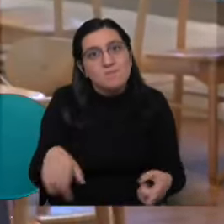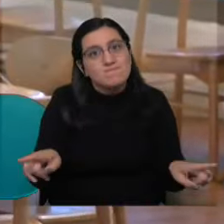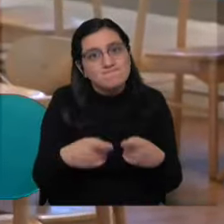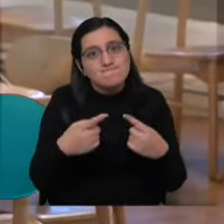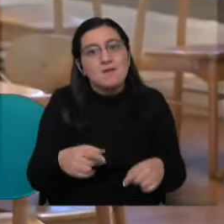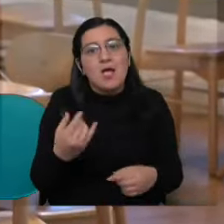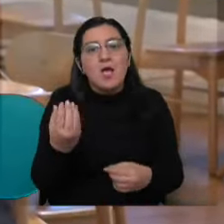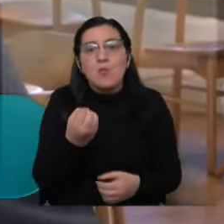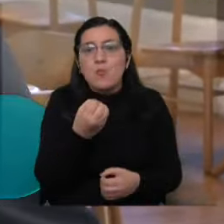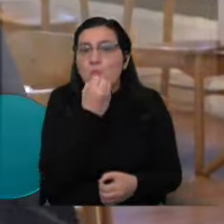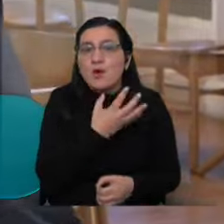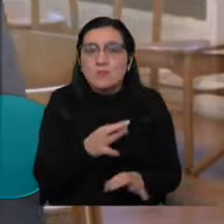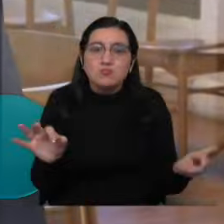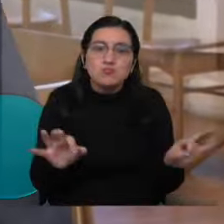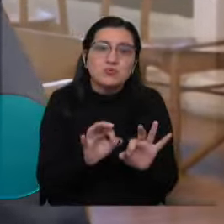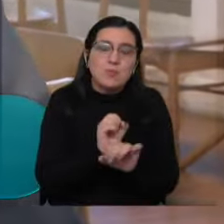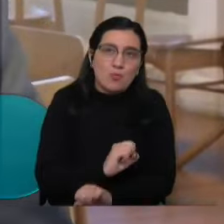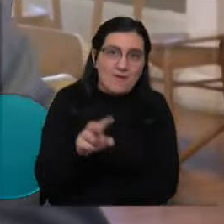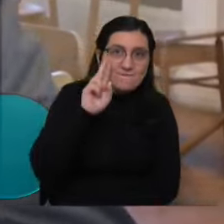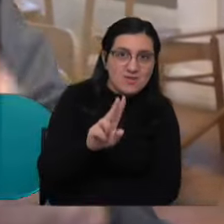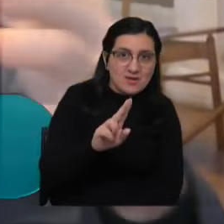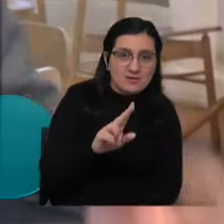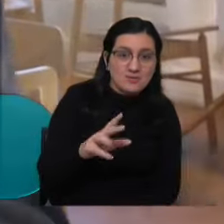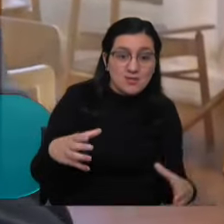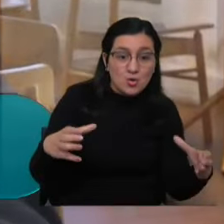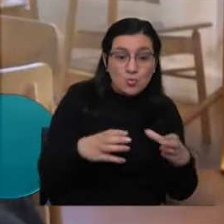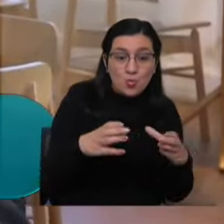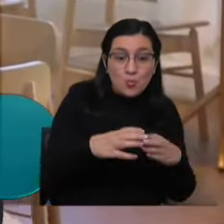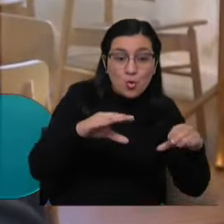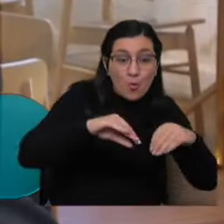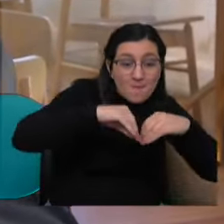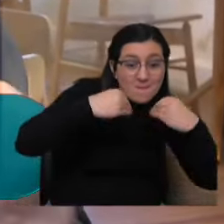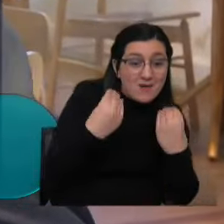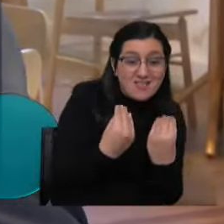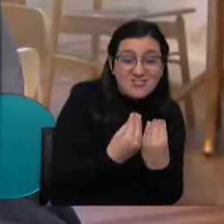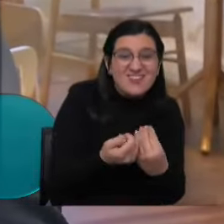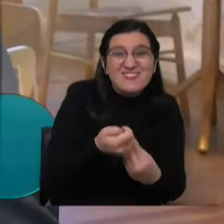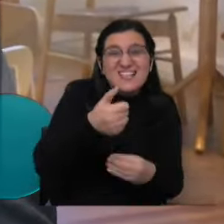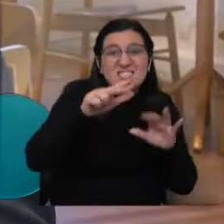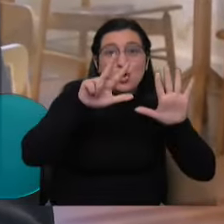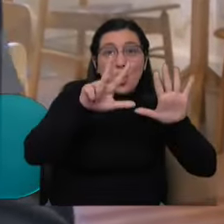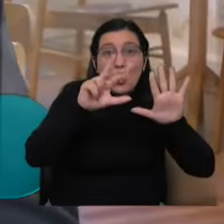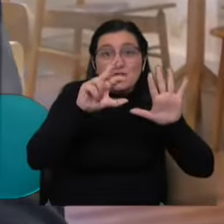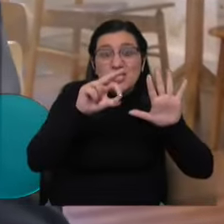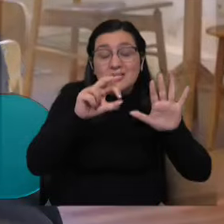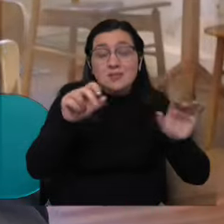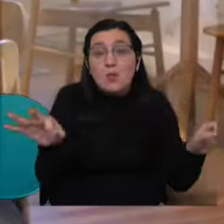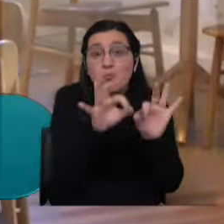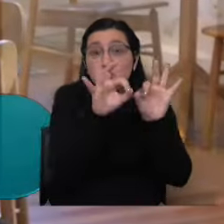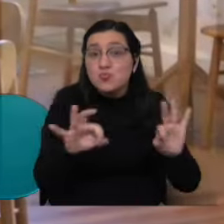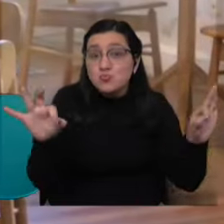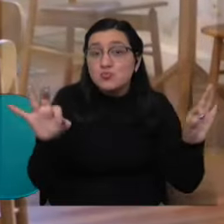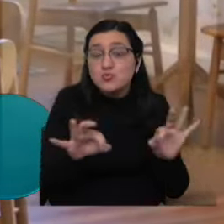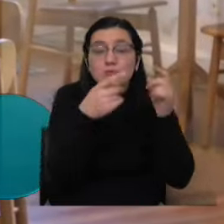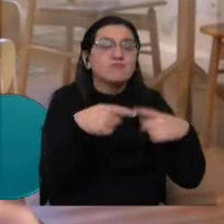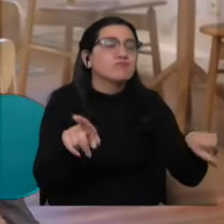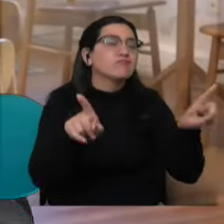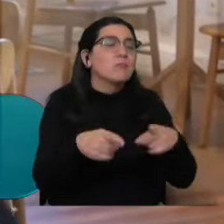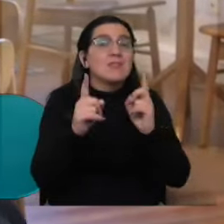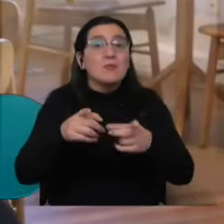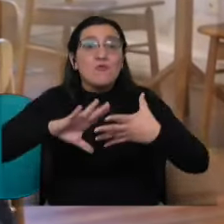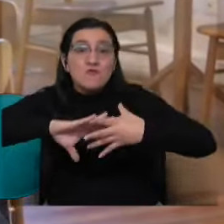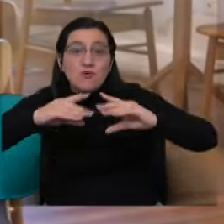tien muy buena música van a poder ver desde la banda en su plenitud con casi los 80 músico sobre el escenario tocando la música de berstein hasta un